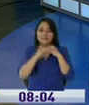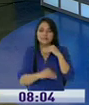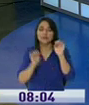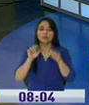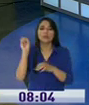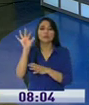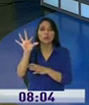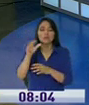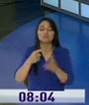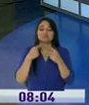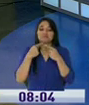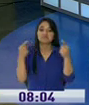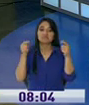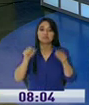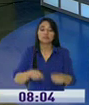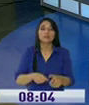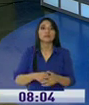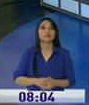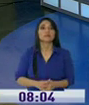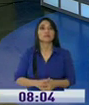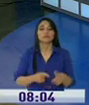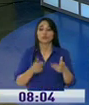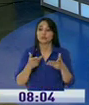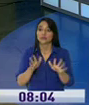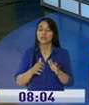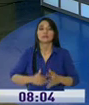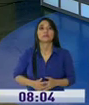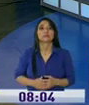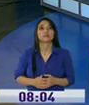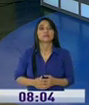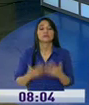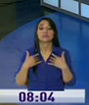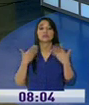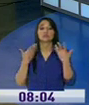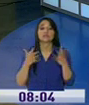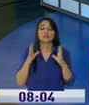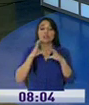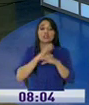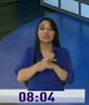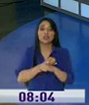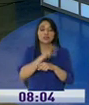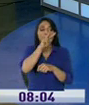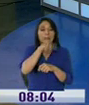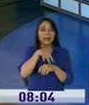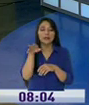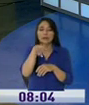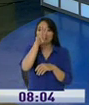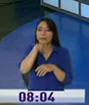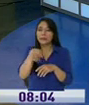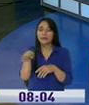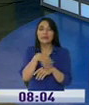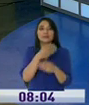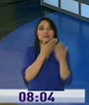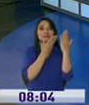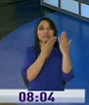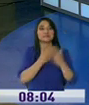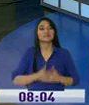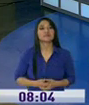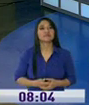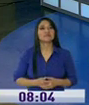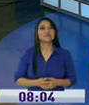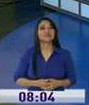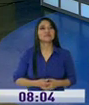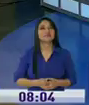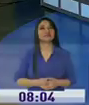un ¿no? archivo, ¿no? ¿Ya se vio un demanda usted? No, a ver. Yo me demandé en la noche y me puse a ver. Sí, sí, mira, ahí está. Ya voy a ahí revisar. Estamos. Ahí